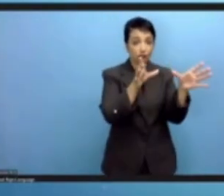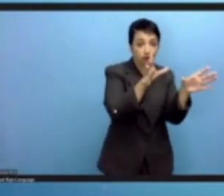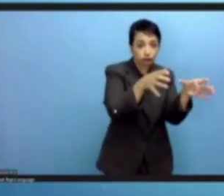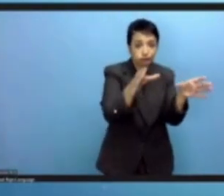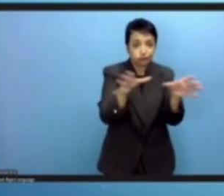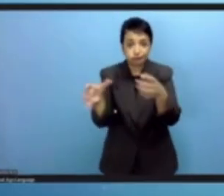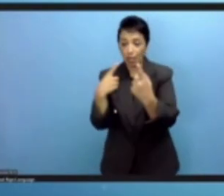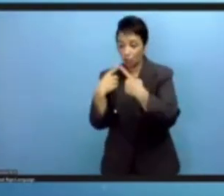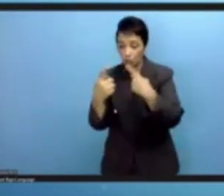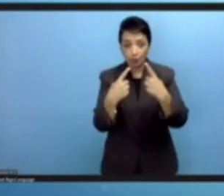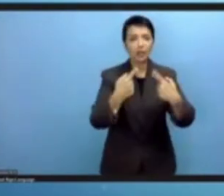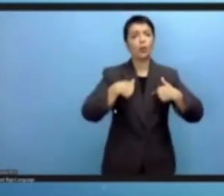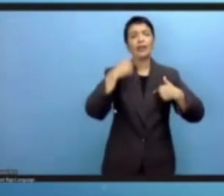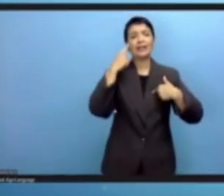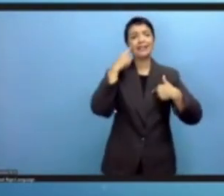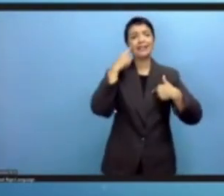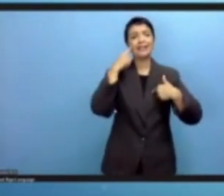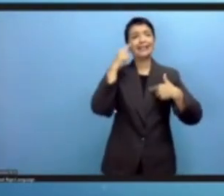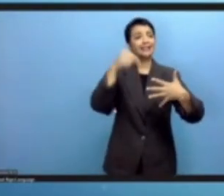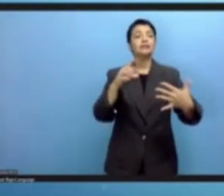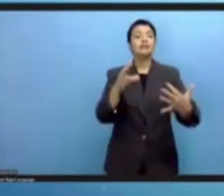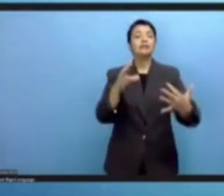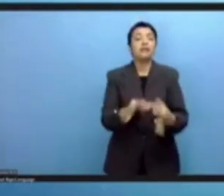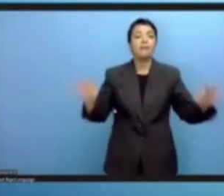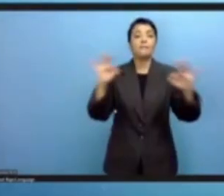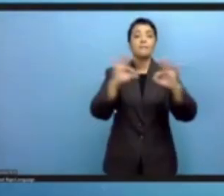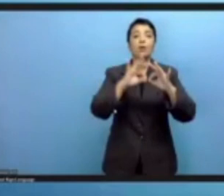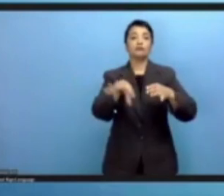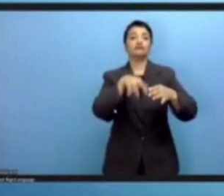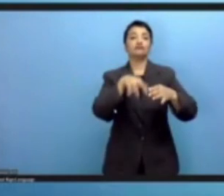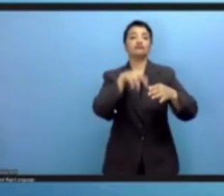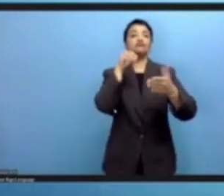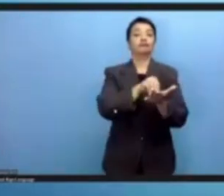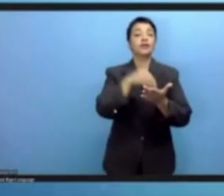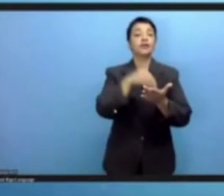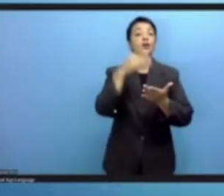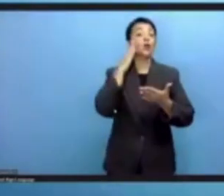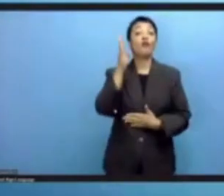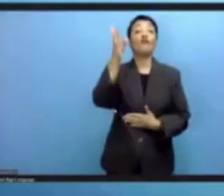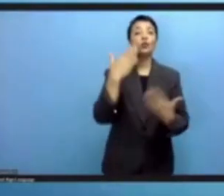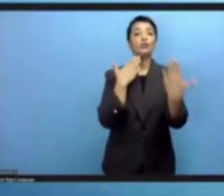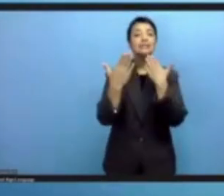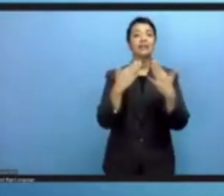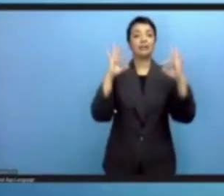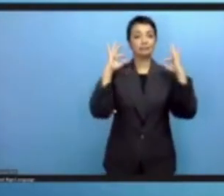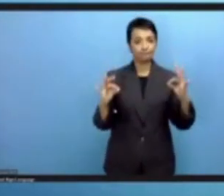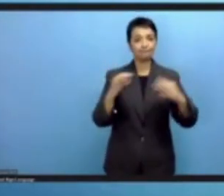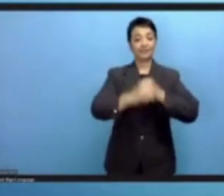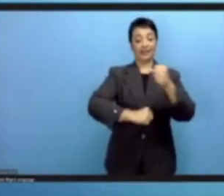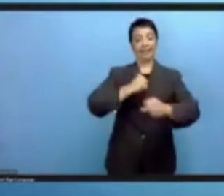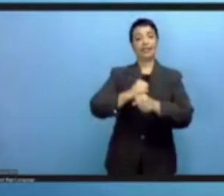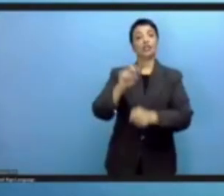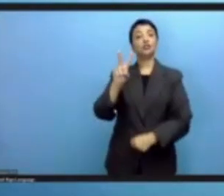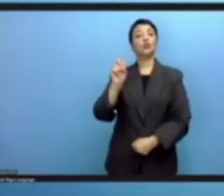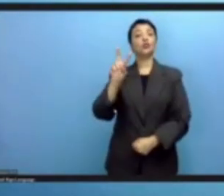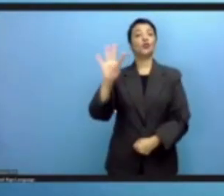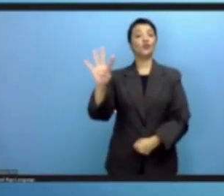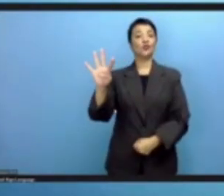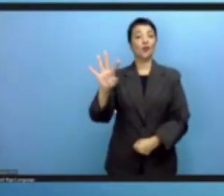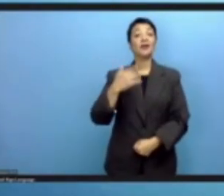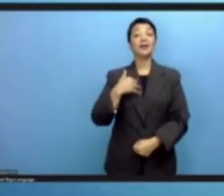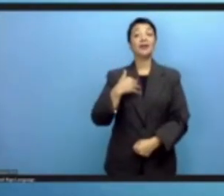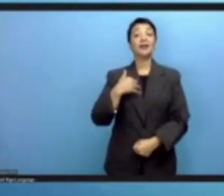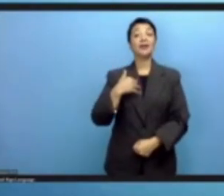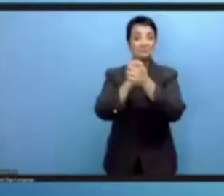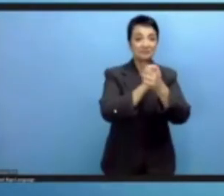será un elemento clave para ese proceso que llevará a la Cumbre del futuro en 2024